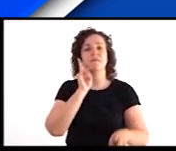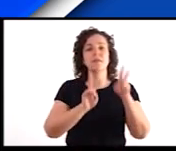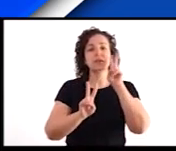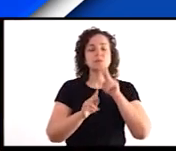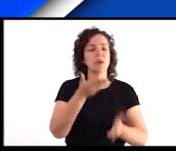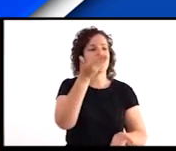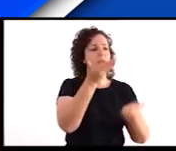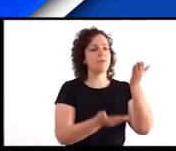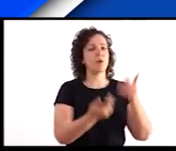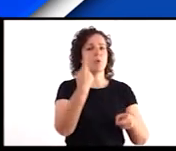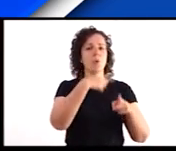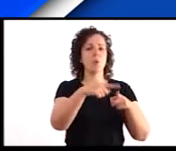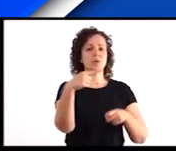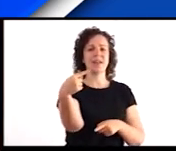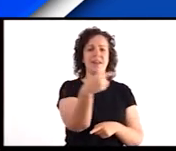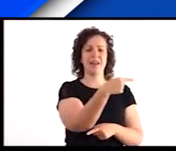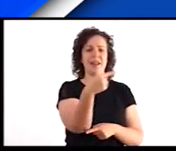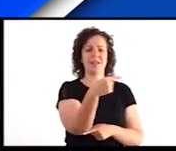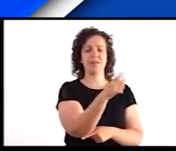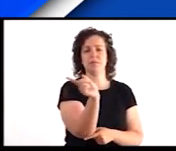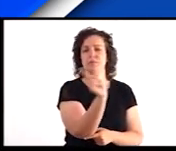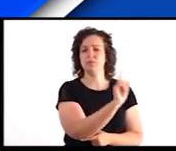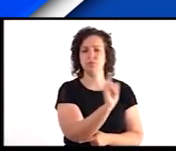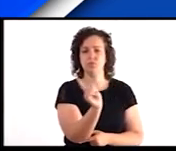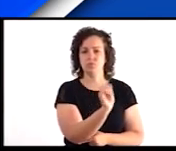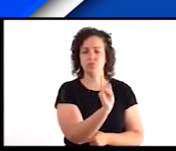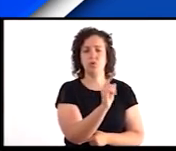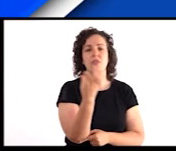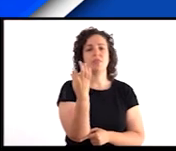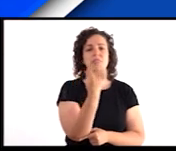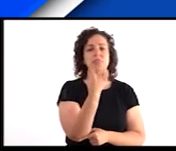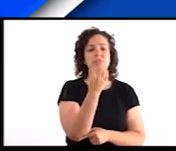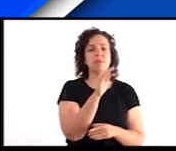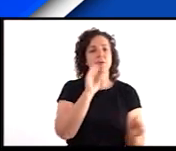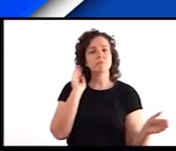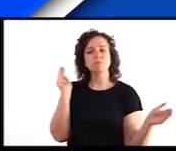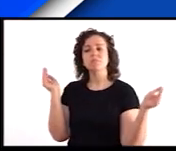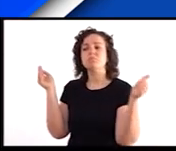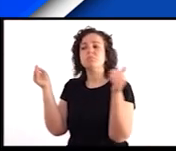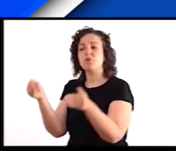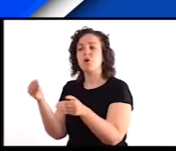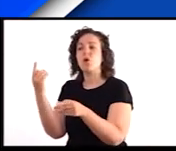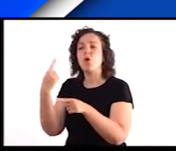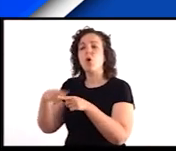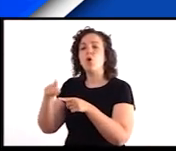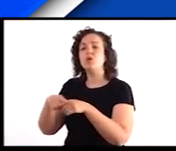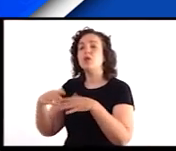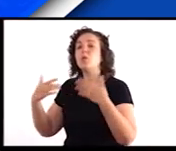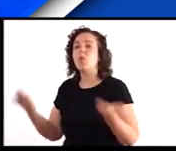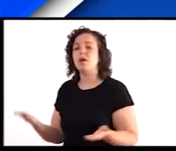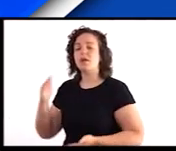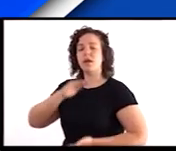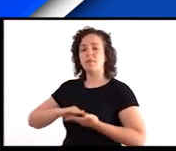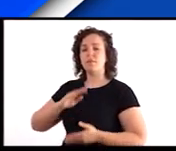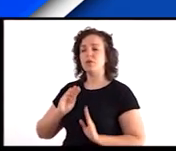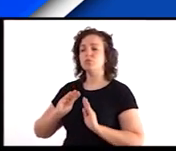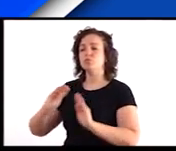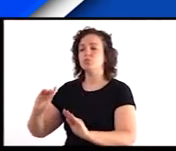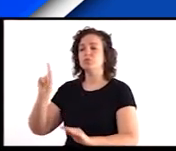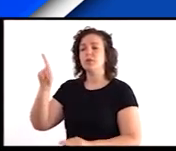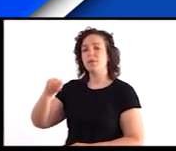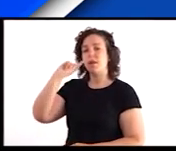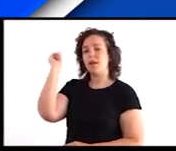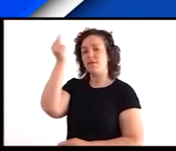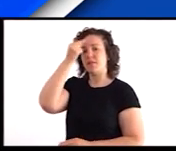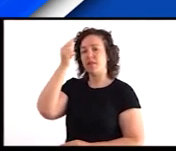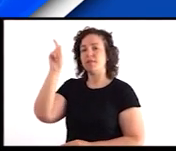embargo, en otros departamentos de nuestro país, también se ha tomado en cuenta el derecho a la educación